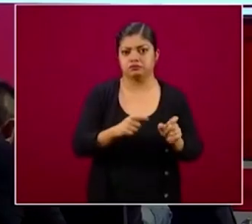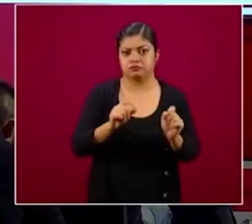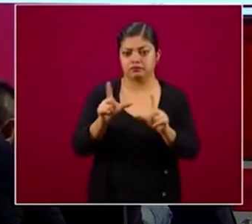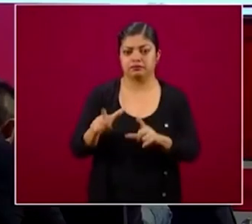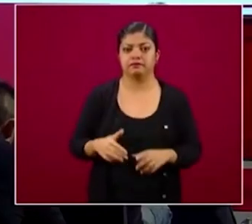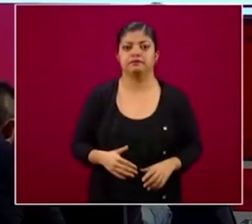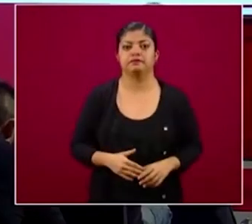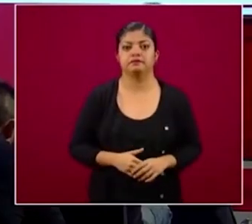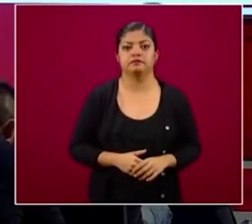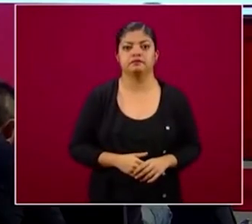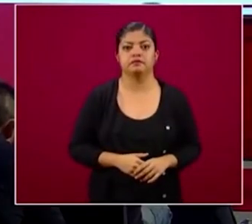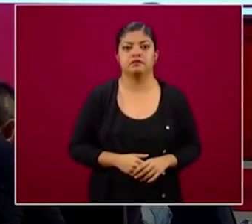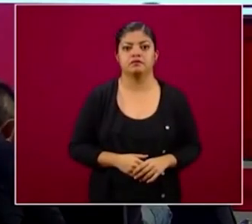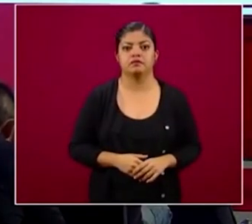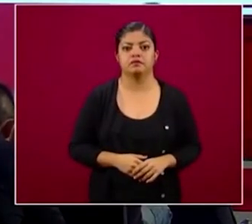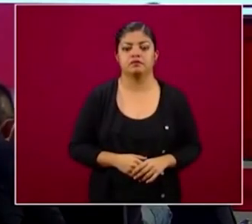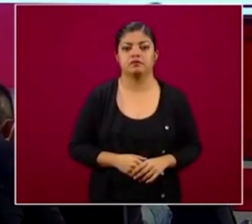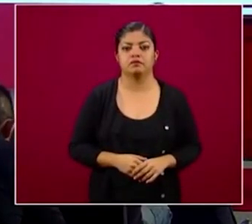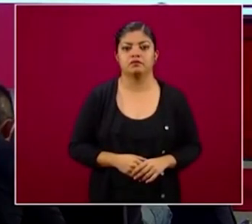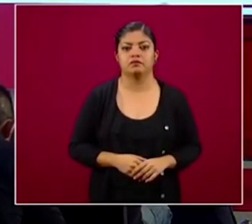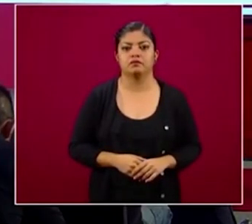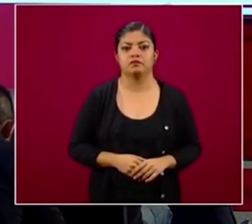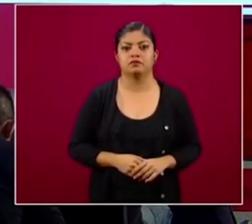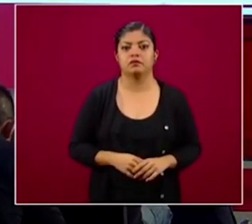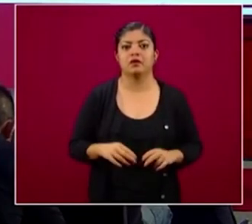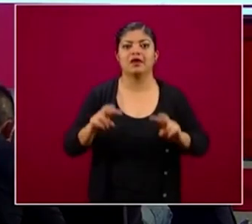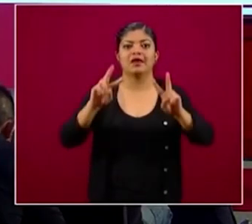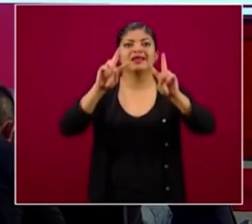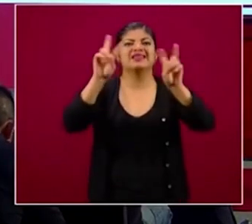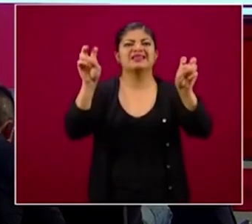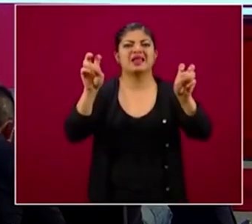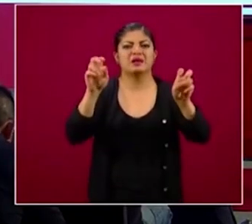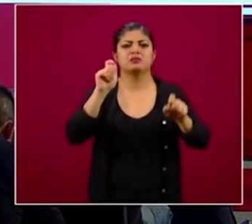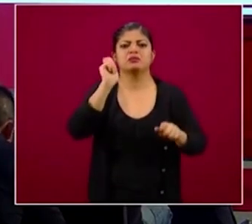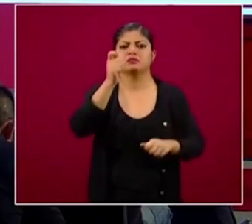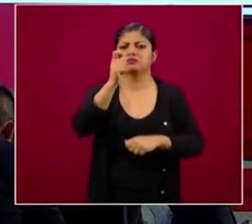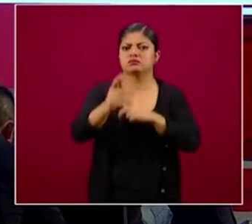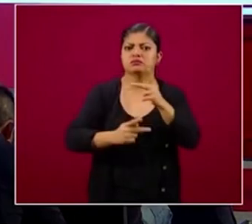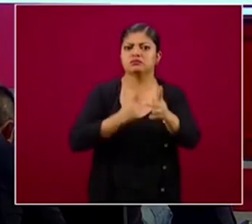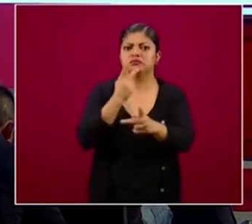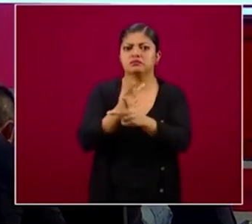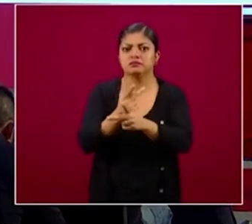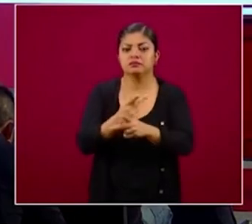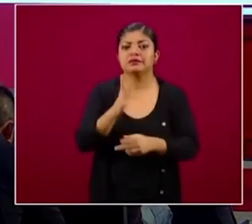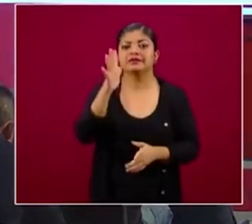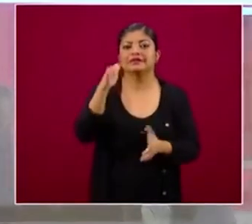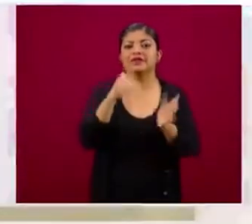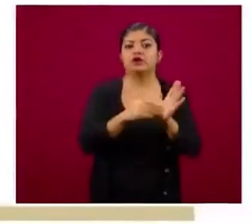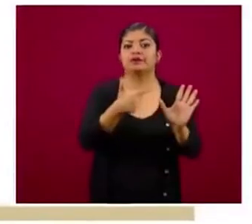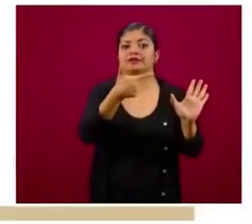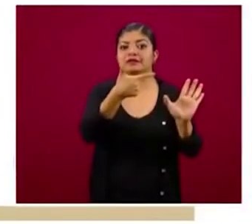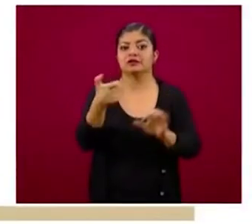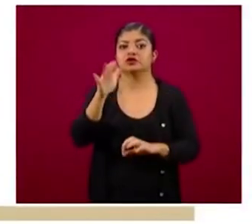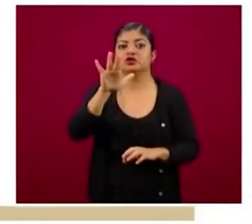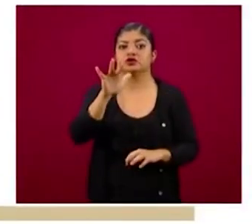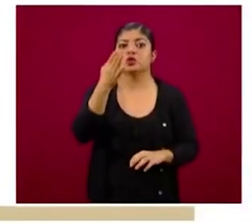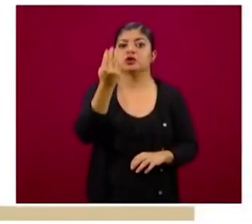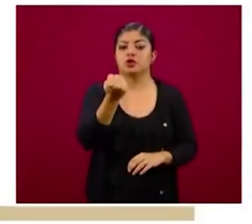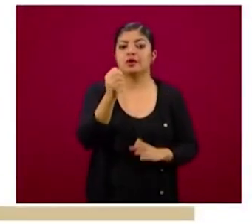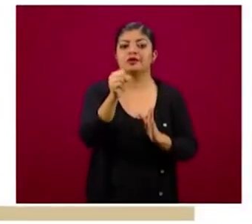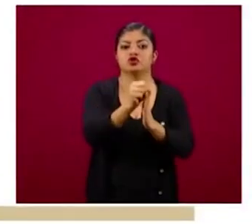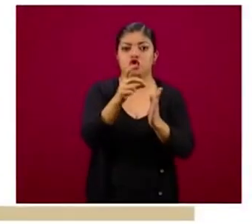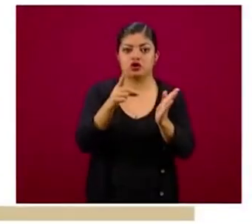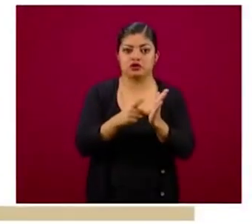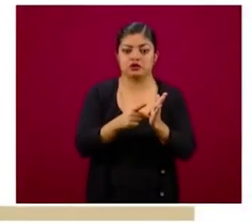el tema del crédito ha llegado a cinco mil 759 solicitudes